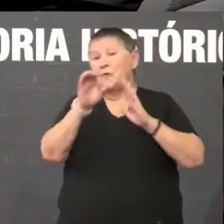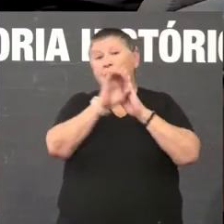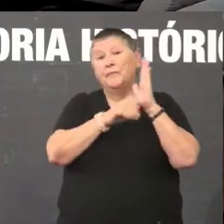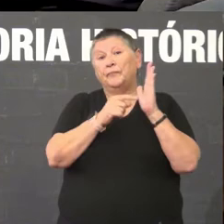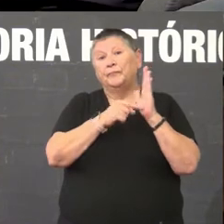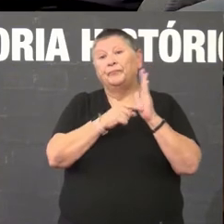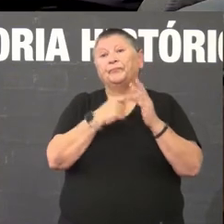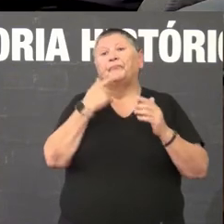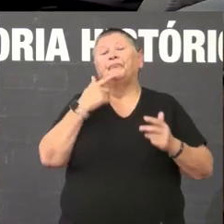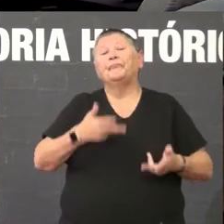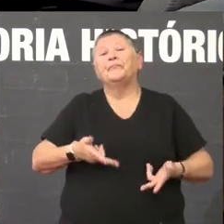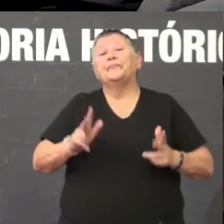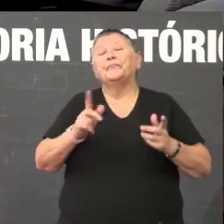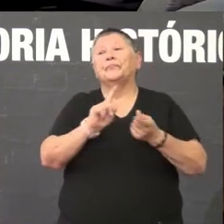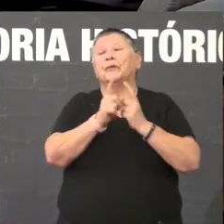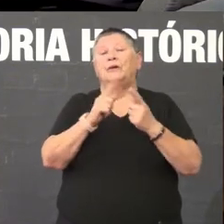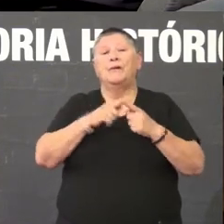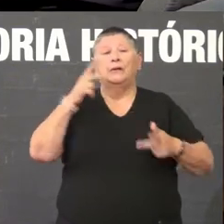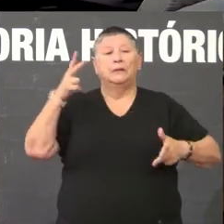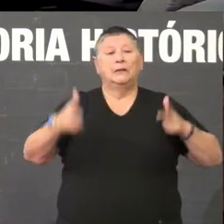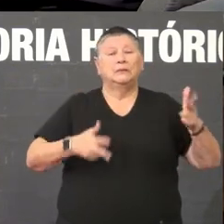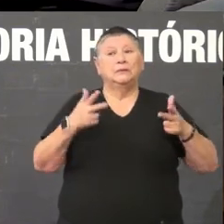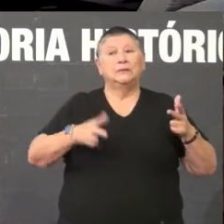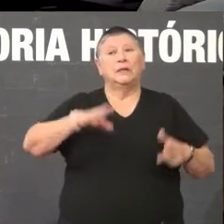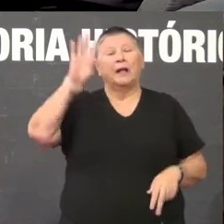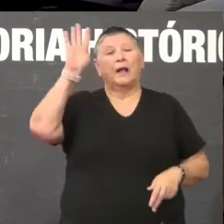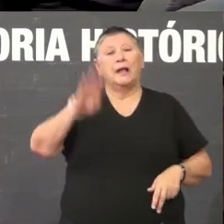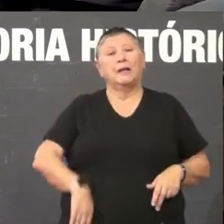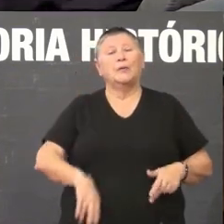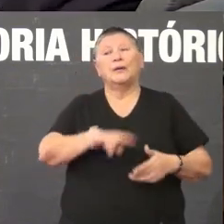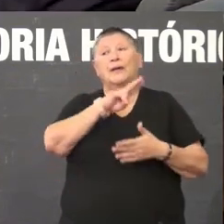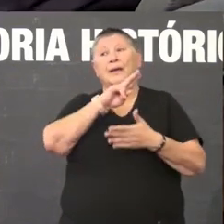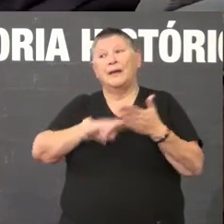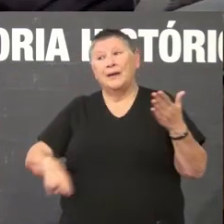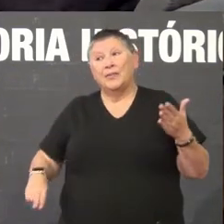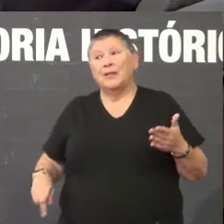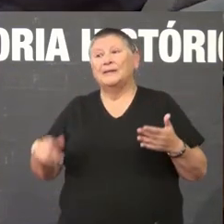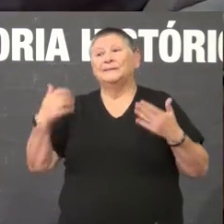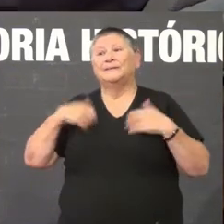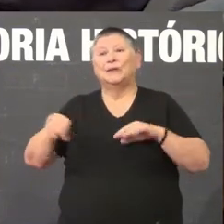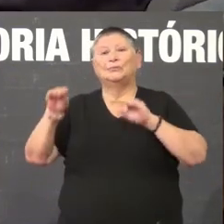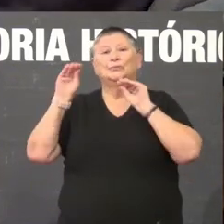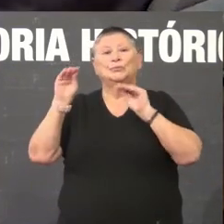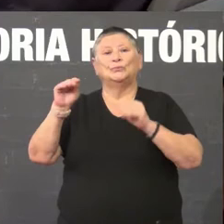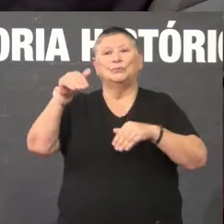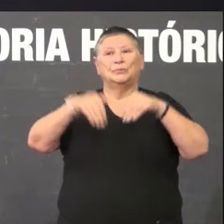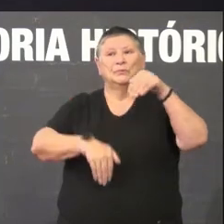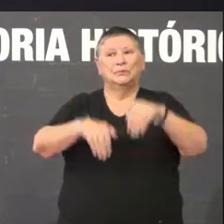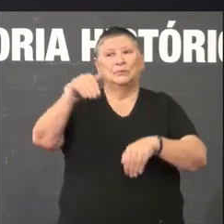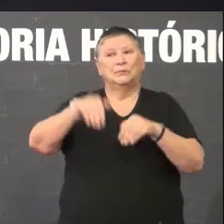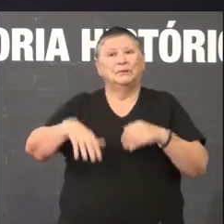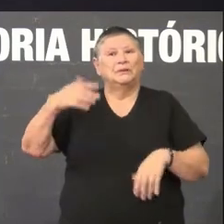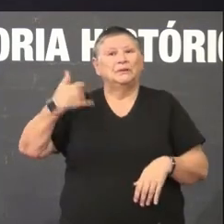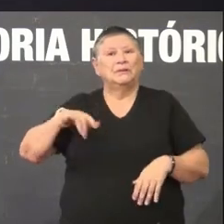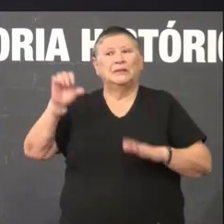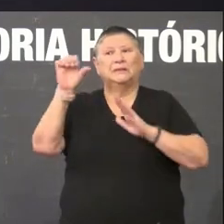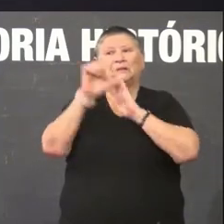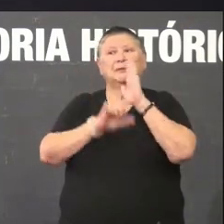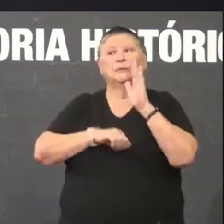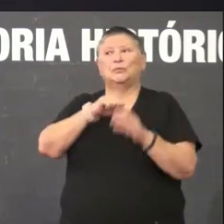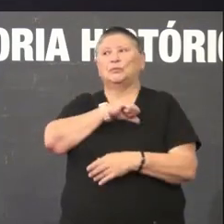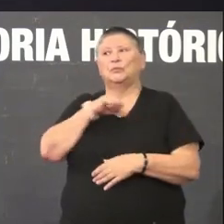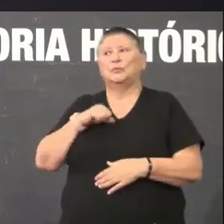a Euskadi, Cataluña y Galicia, que habían celebrado ya o sus referéndums o habían tenido sus estatutos de